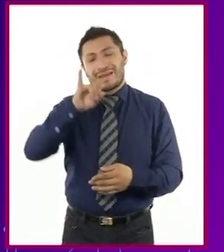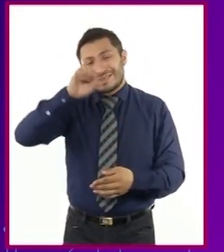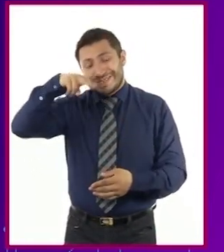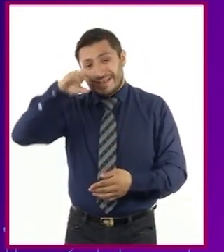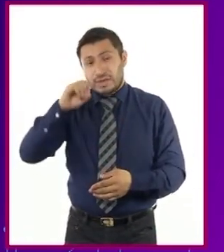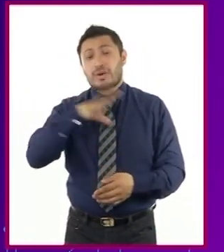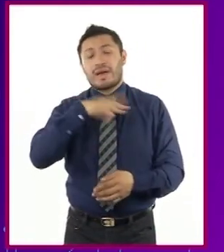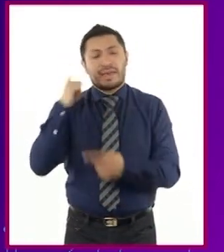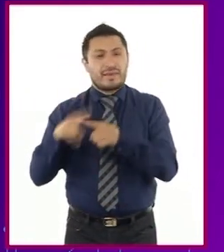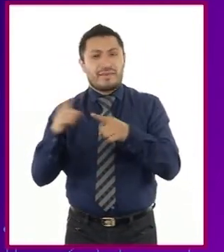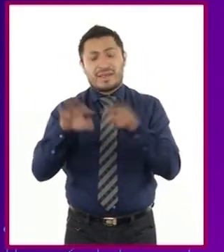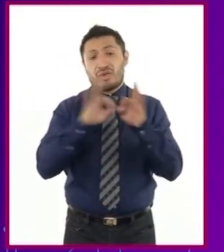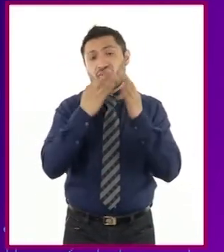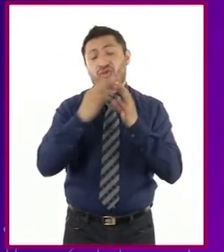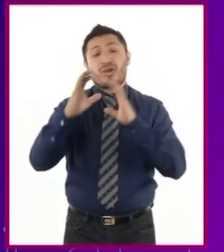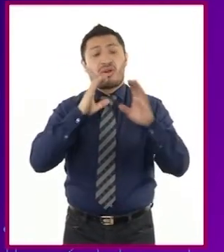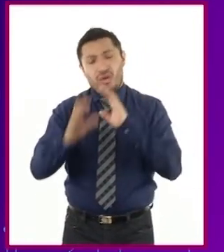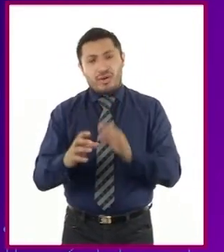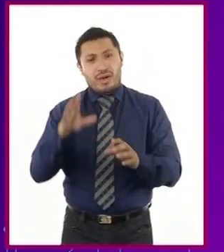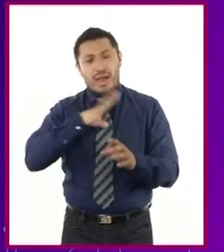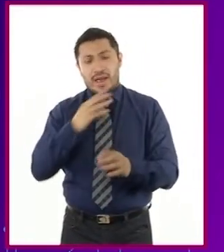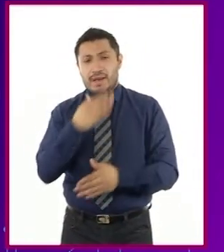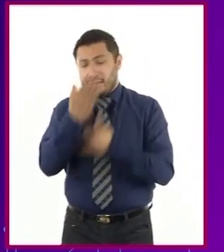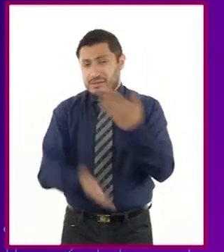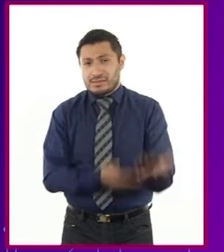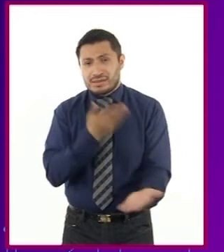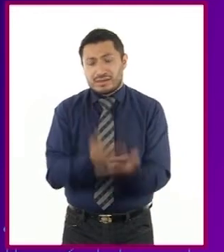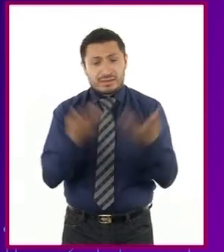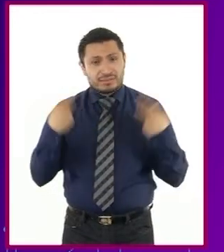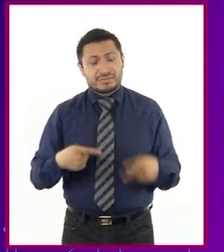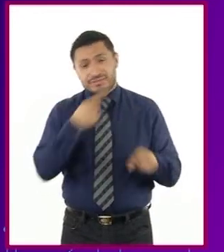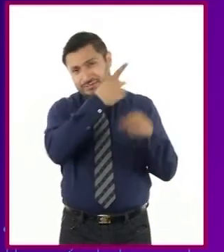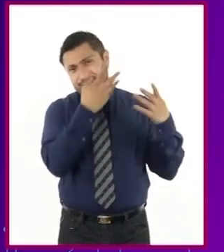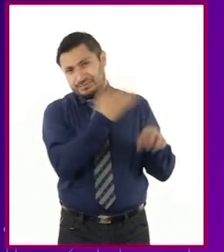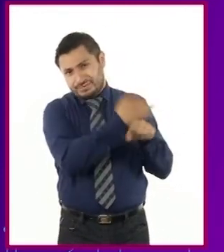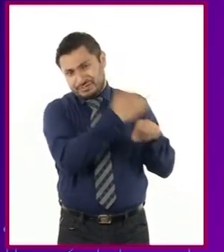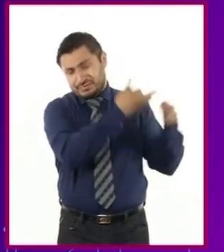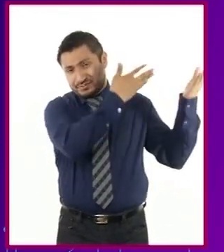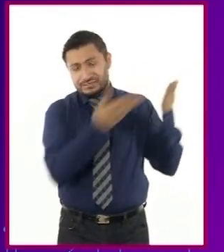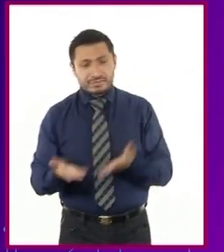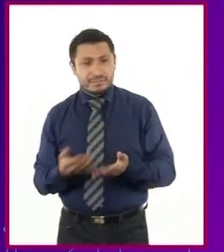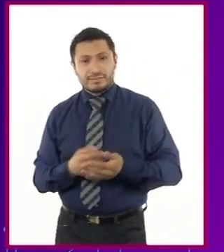diversos canales de comunicación disponibles al servicio de nuestros connacionales.